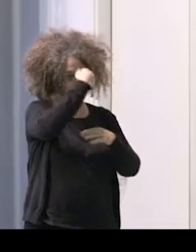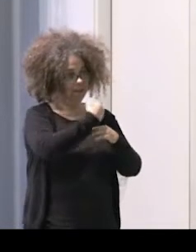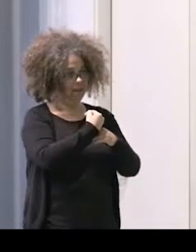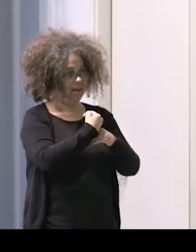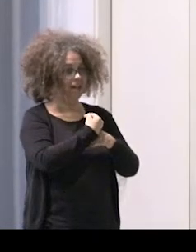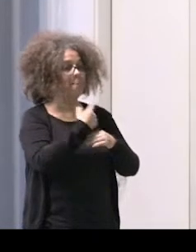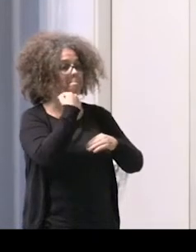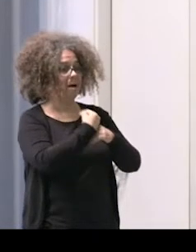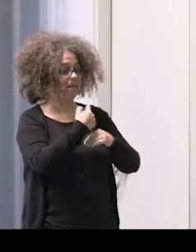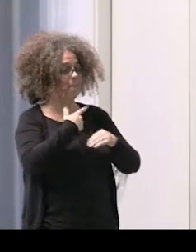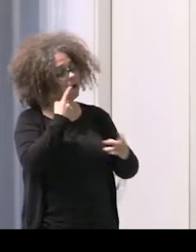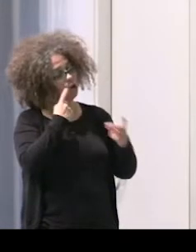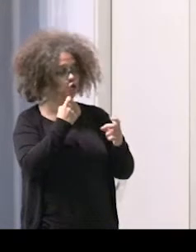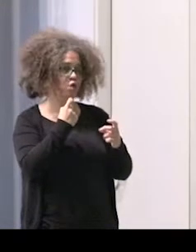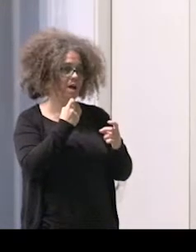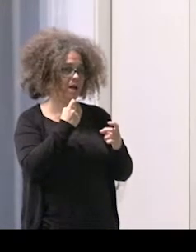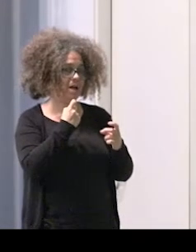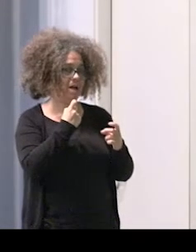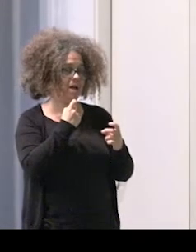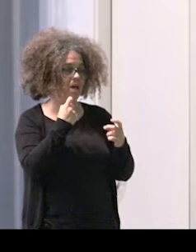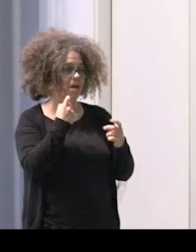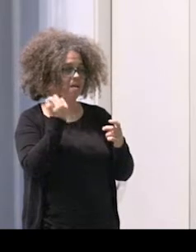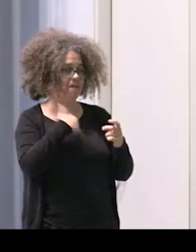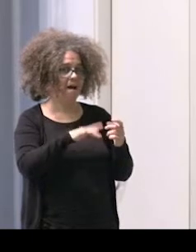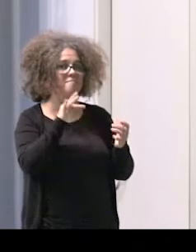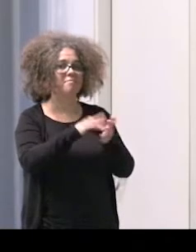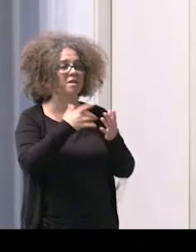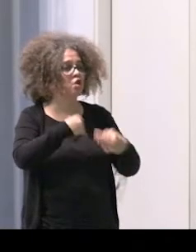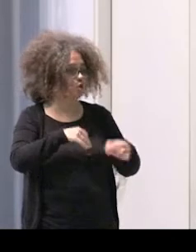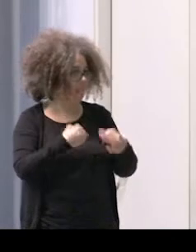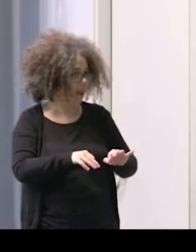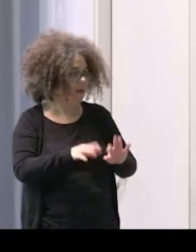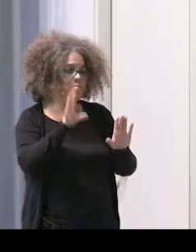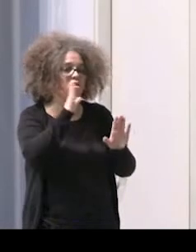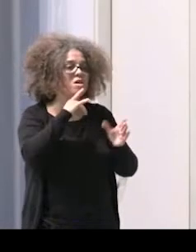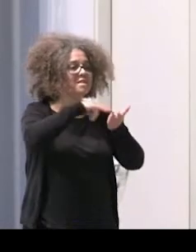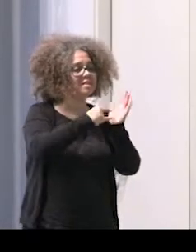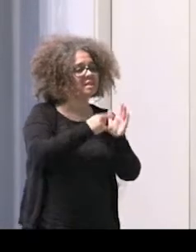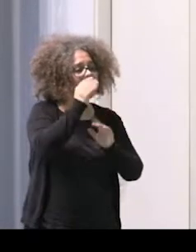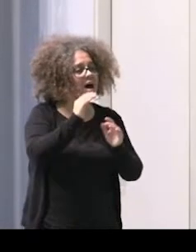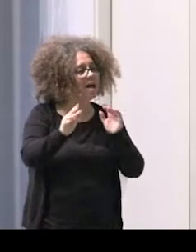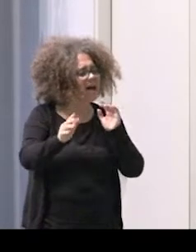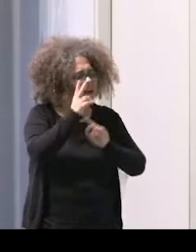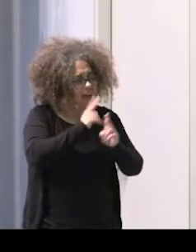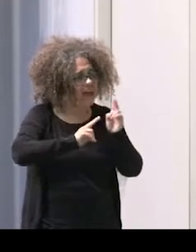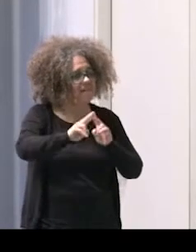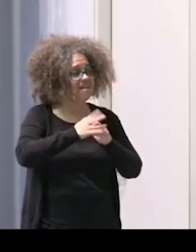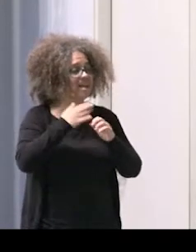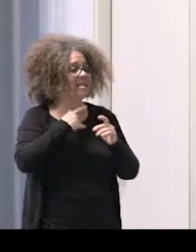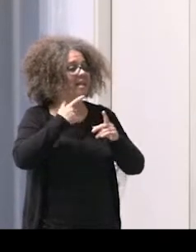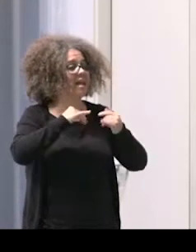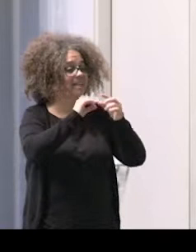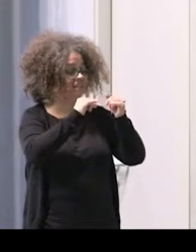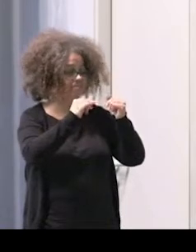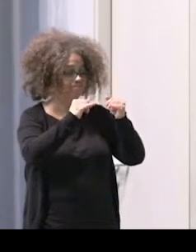oyentes, la respuesta vuelve a ser casi normal. Es decir, el sistema eferente hace que las fibras del nervio auditivo